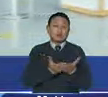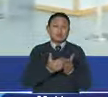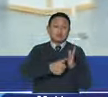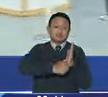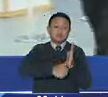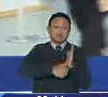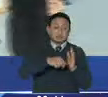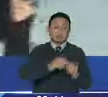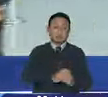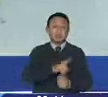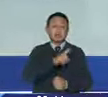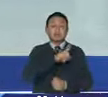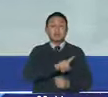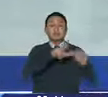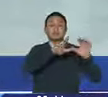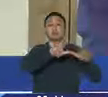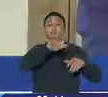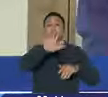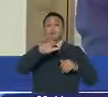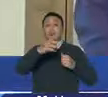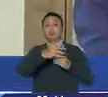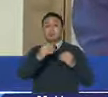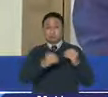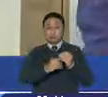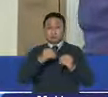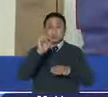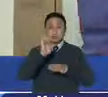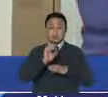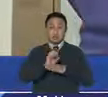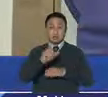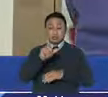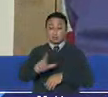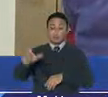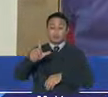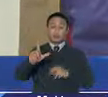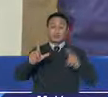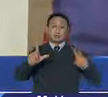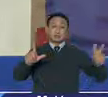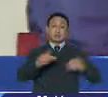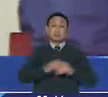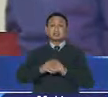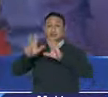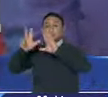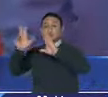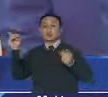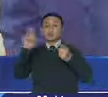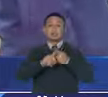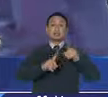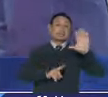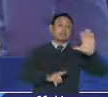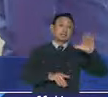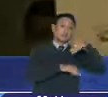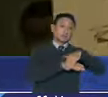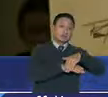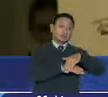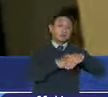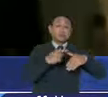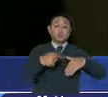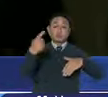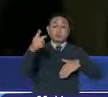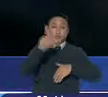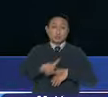en 185 agencias del país de lunes a viernes, de 8 de la mañana a 5 de la tarde. Sin embargo, desde el lunes 16 de